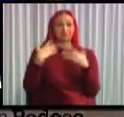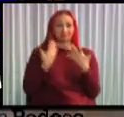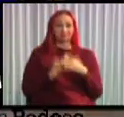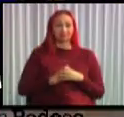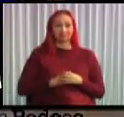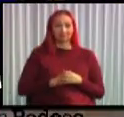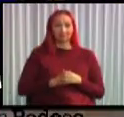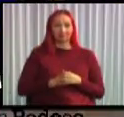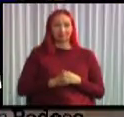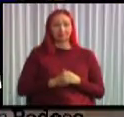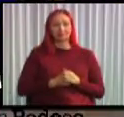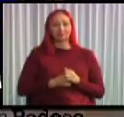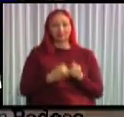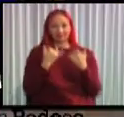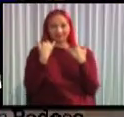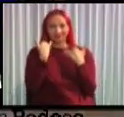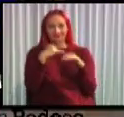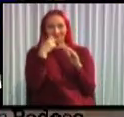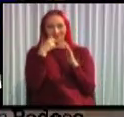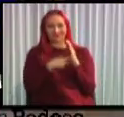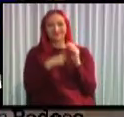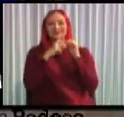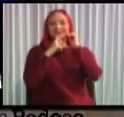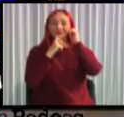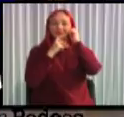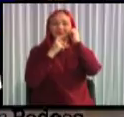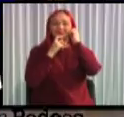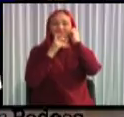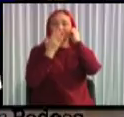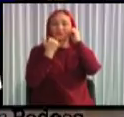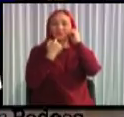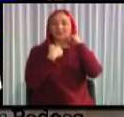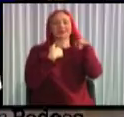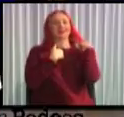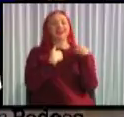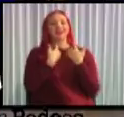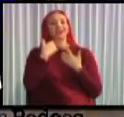muy, muy rudos, demasiado rudos, porque